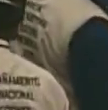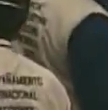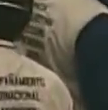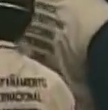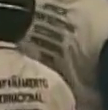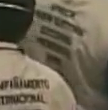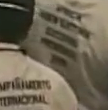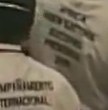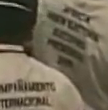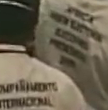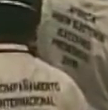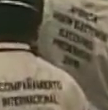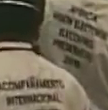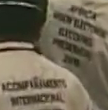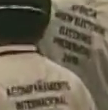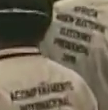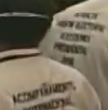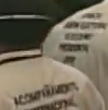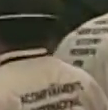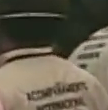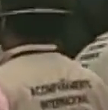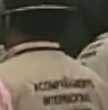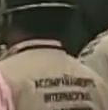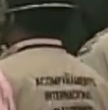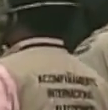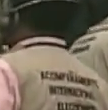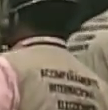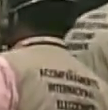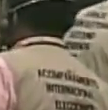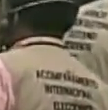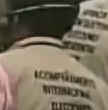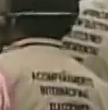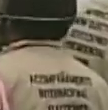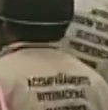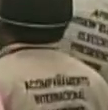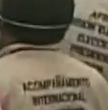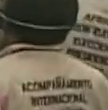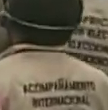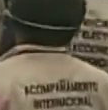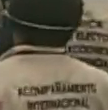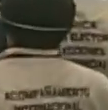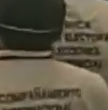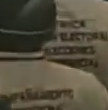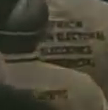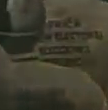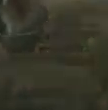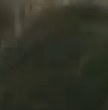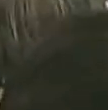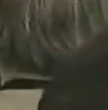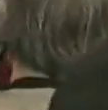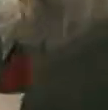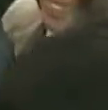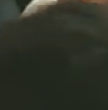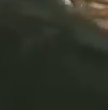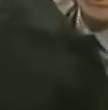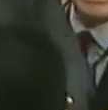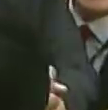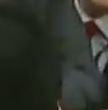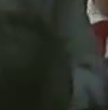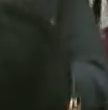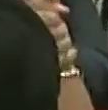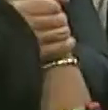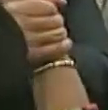dicho, jugamos limpio y no ha sido poca cosa en 19 años el triunfo de la